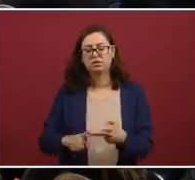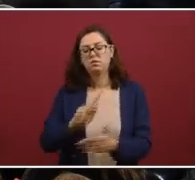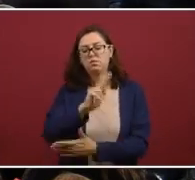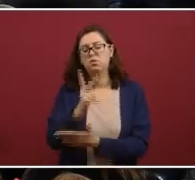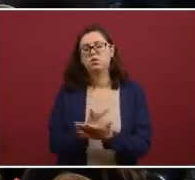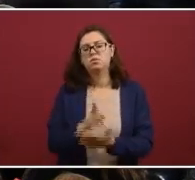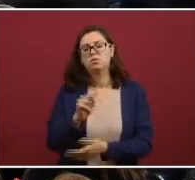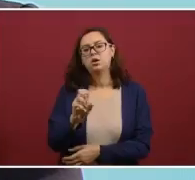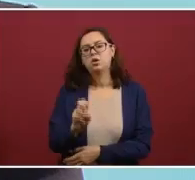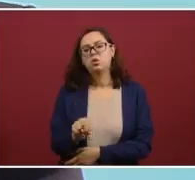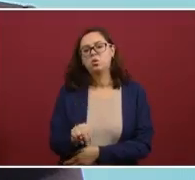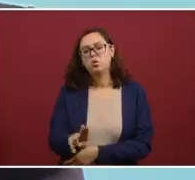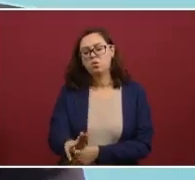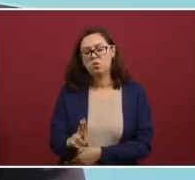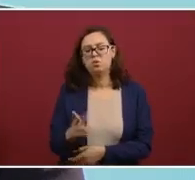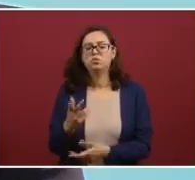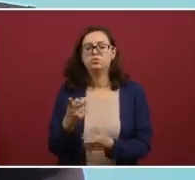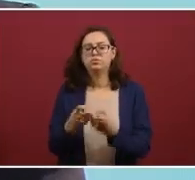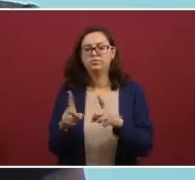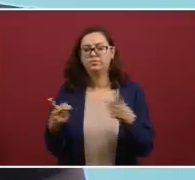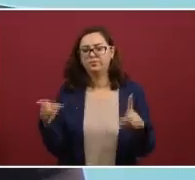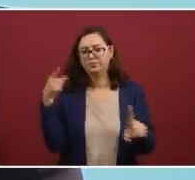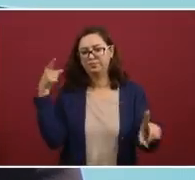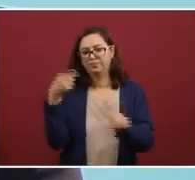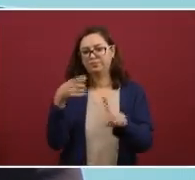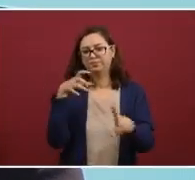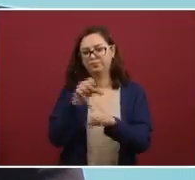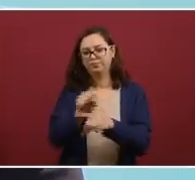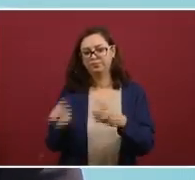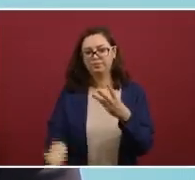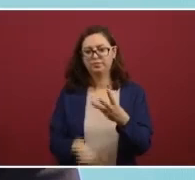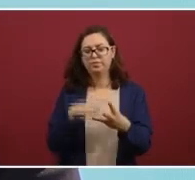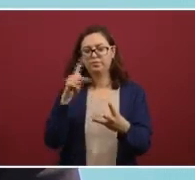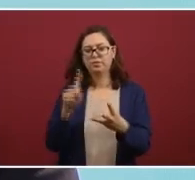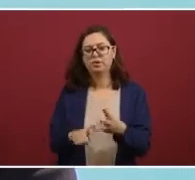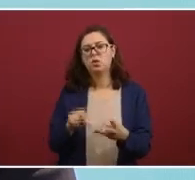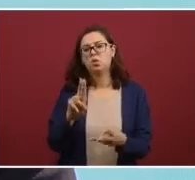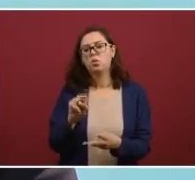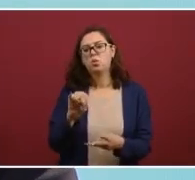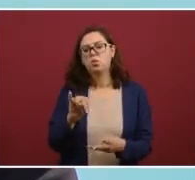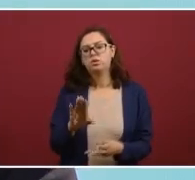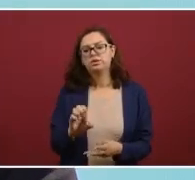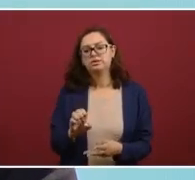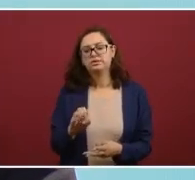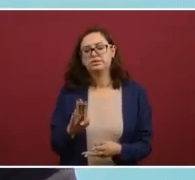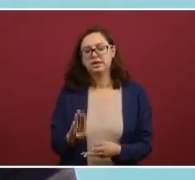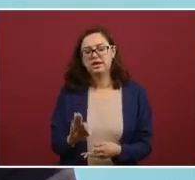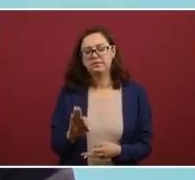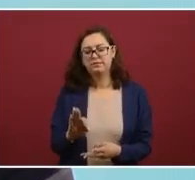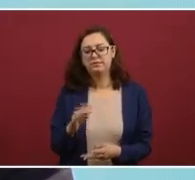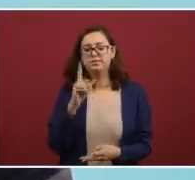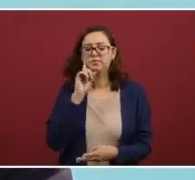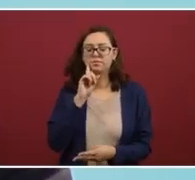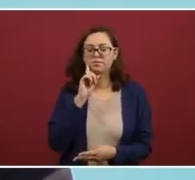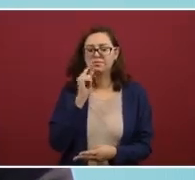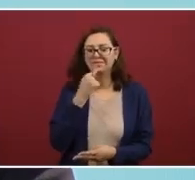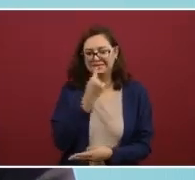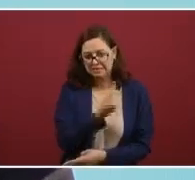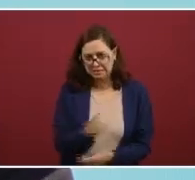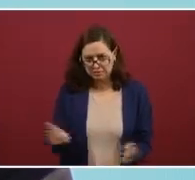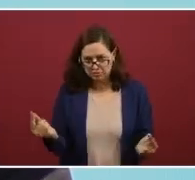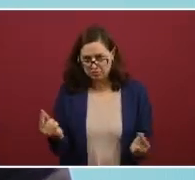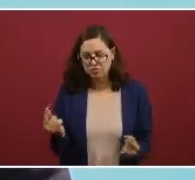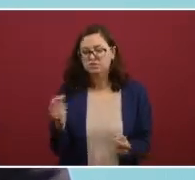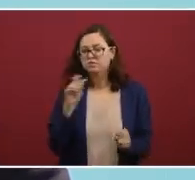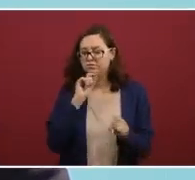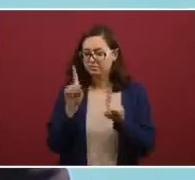Unidas para el Desarrollo, que también están presentes, el Fondo UNICEF para la Infancia, que también están aquí, el